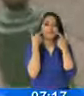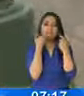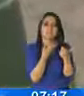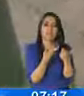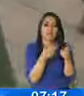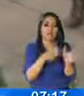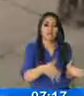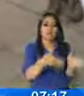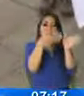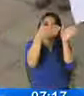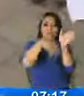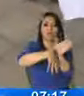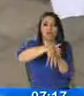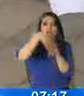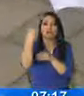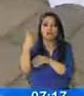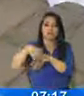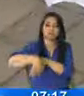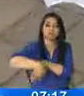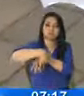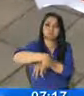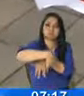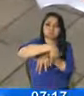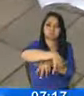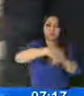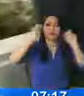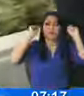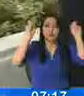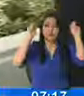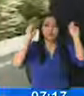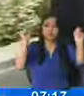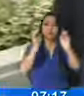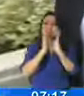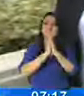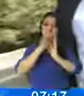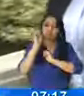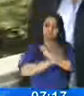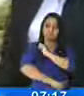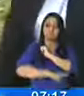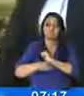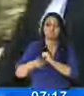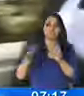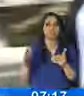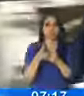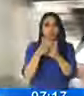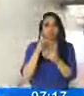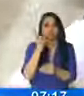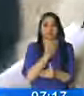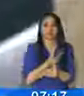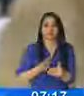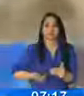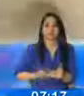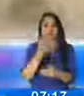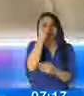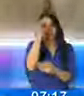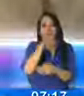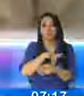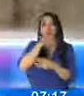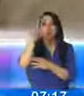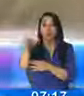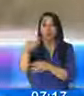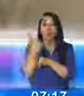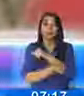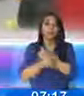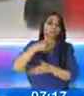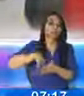estado en medio de consignas pedían que se dicten medidas cautelares que eviten la salida del país del vicepresidente de la República